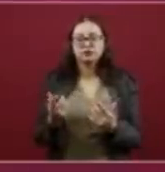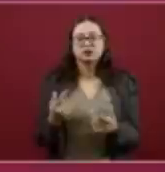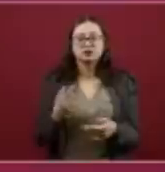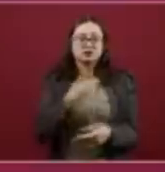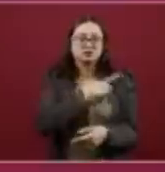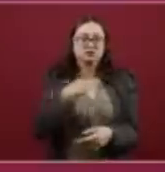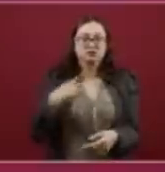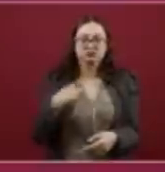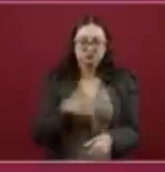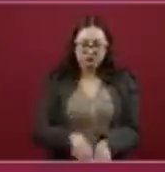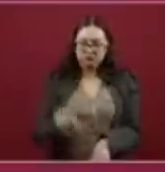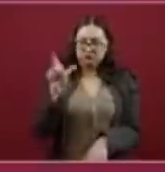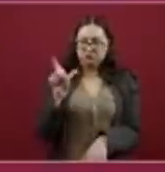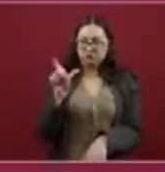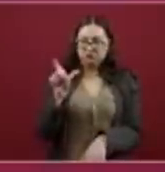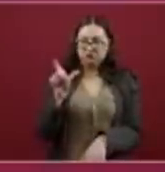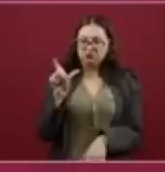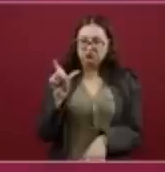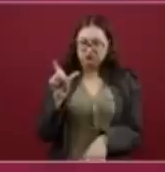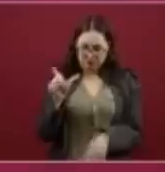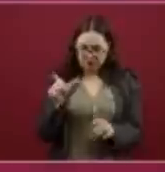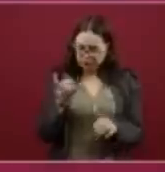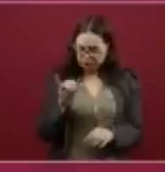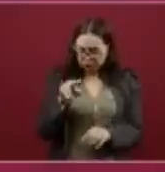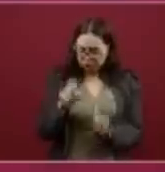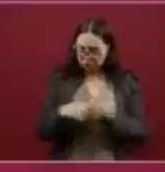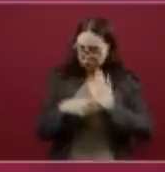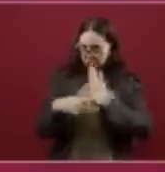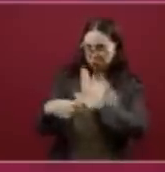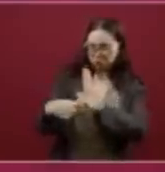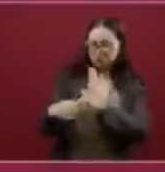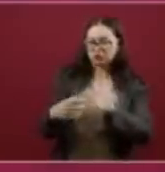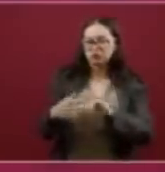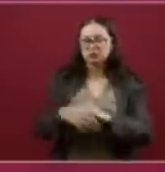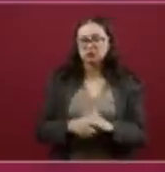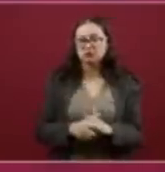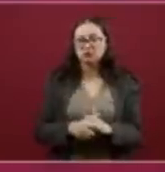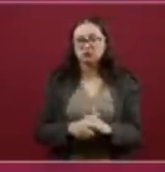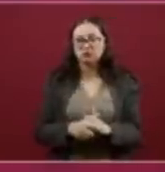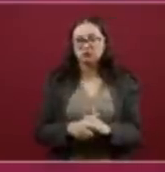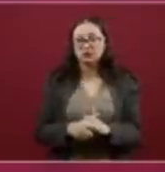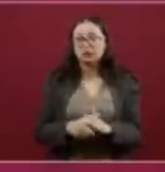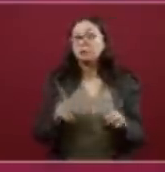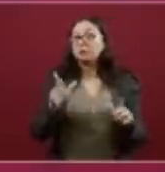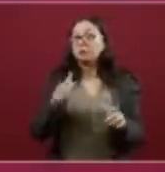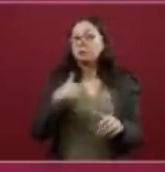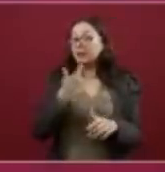identificación y me identifico. ¿Qué es la cartera?